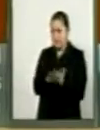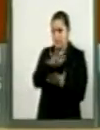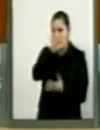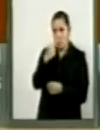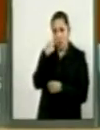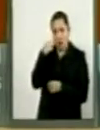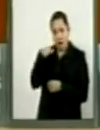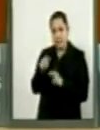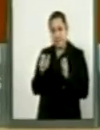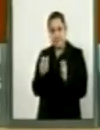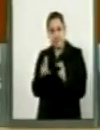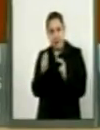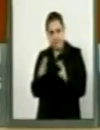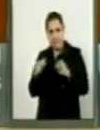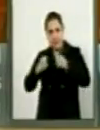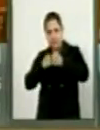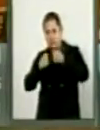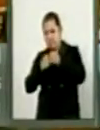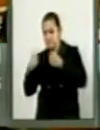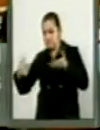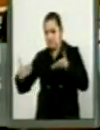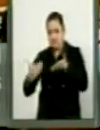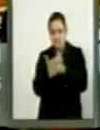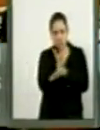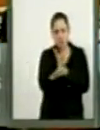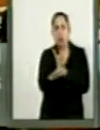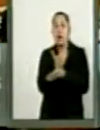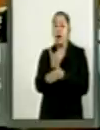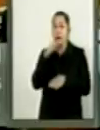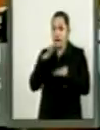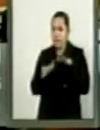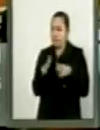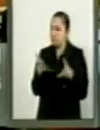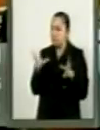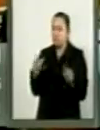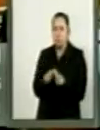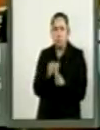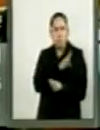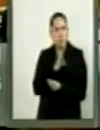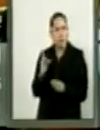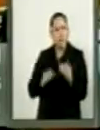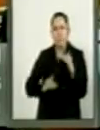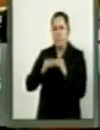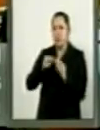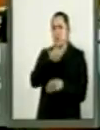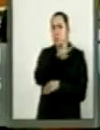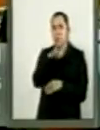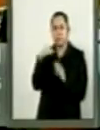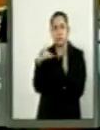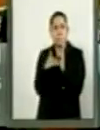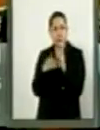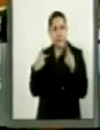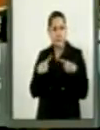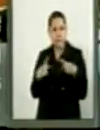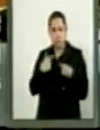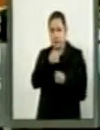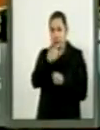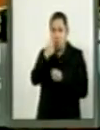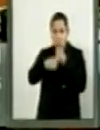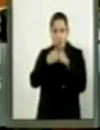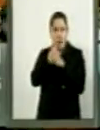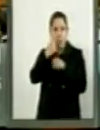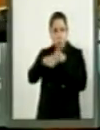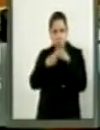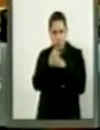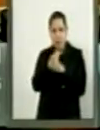conservadora porque se calcula que incluso puede llegar a la cifra de 400 mil personas entrando cada año por la frontera